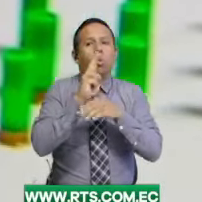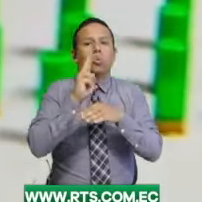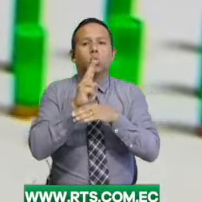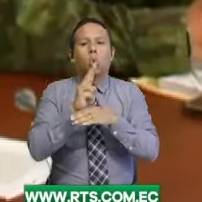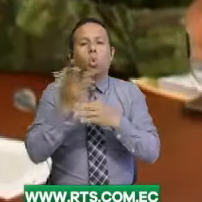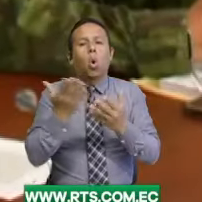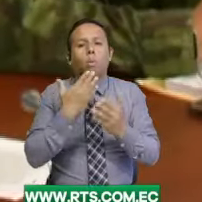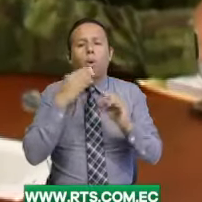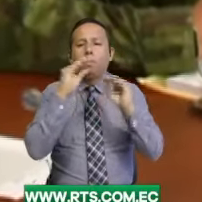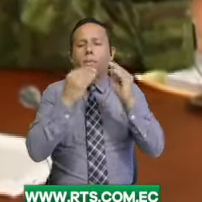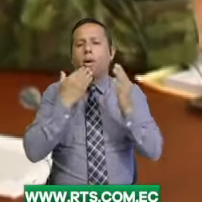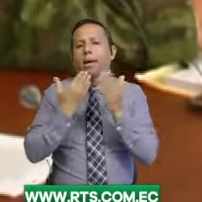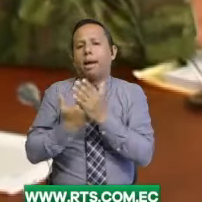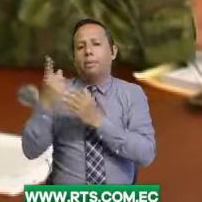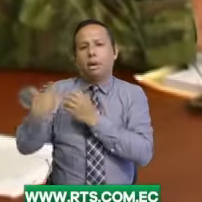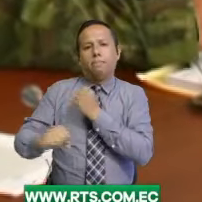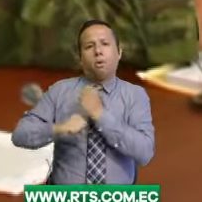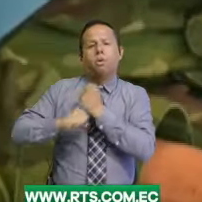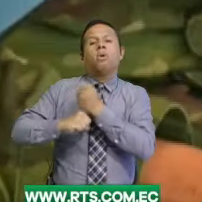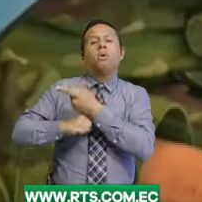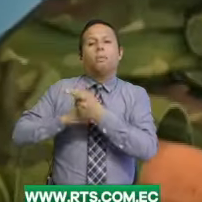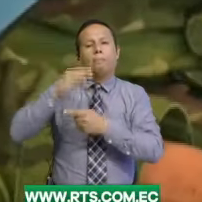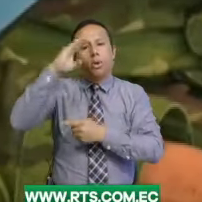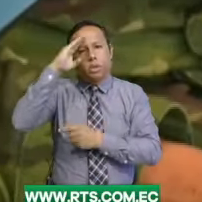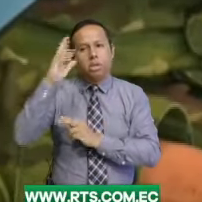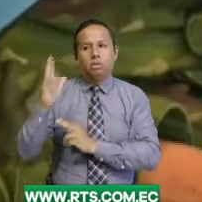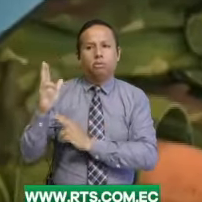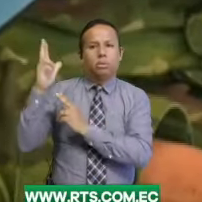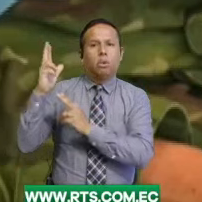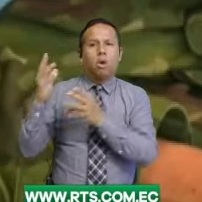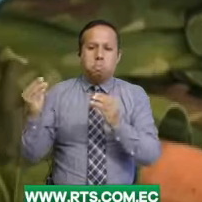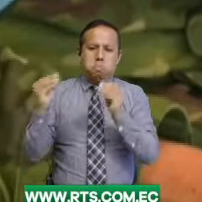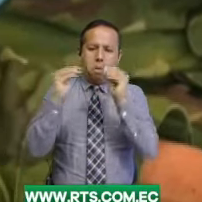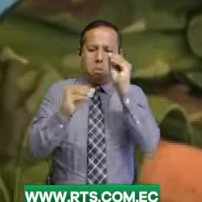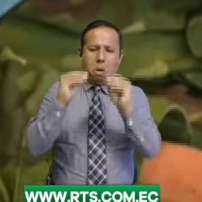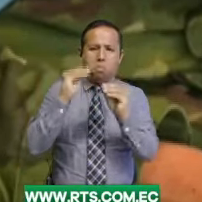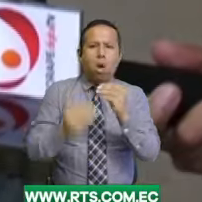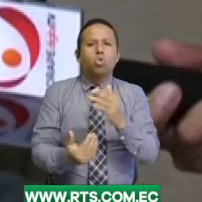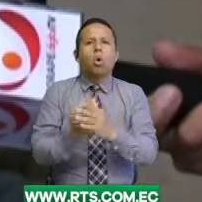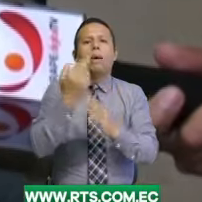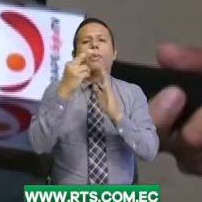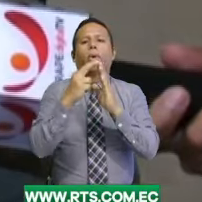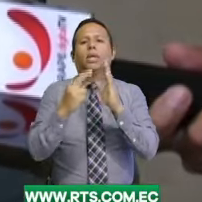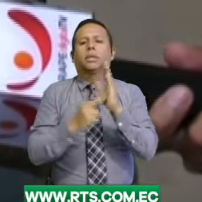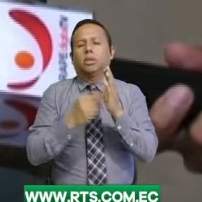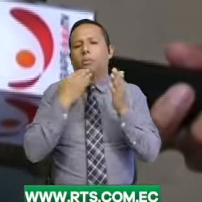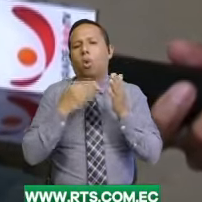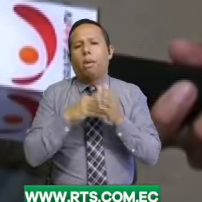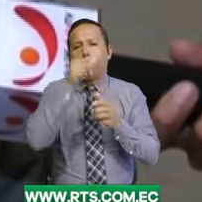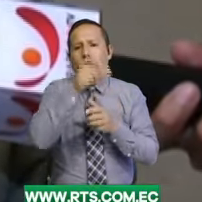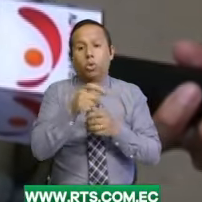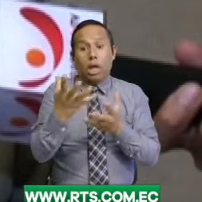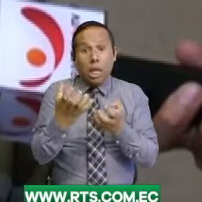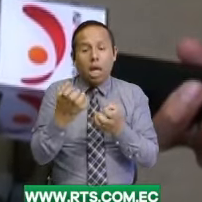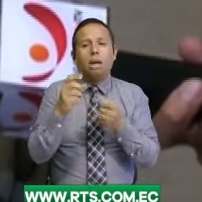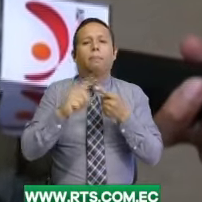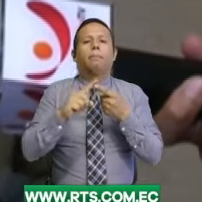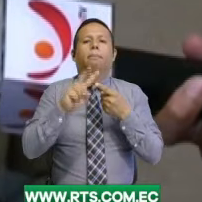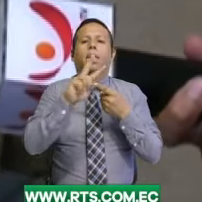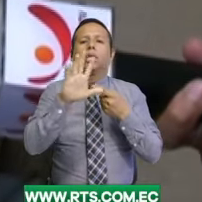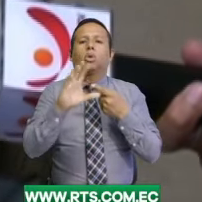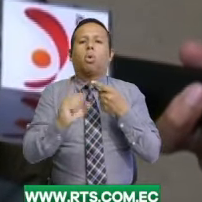aportes de policía y fuerzas armadas, se establecerán nuevos requisitos. con ser mayor de 25 años, cumplir con